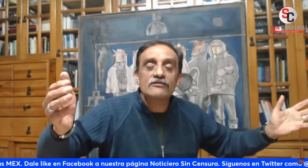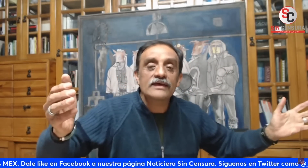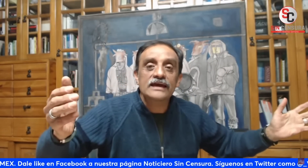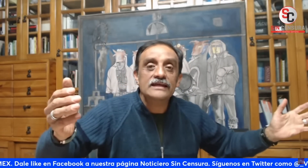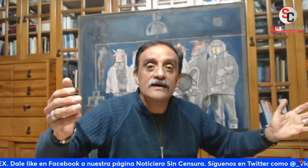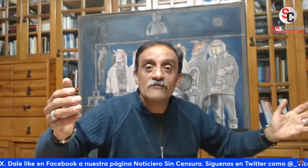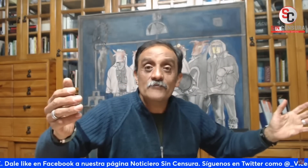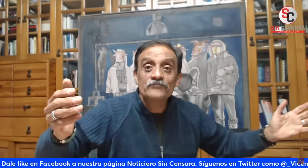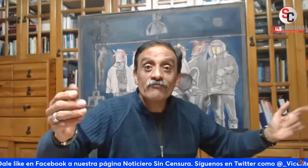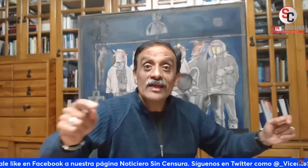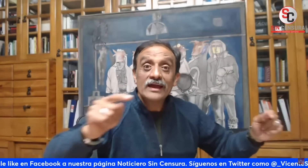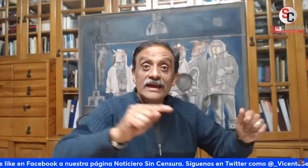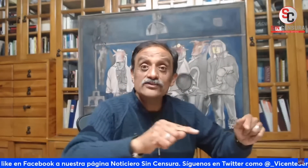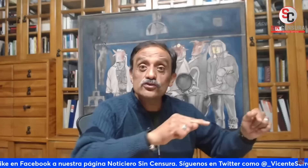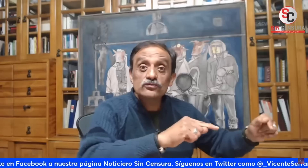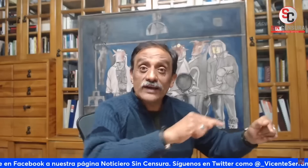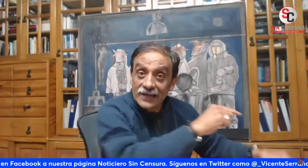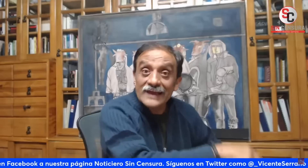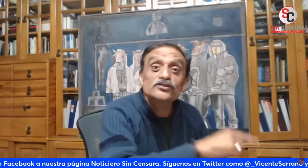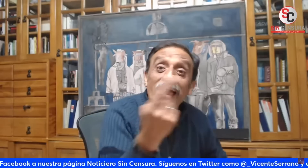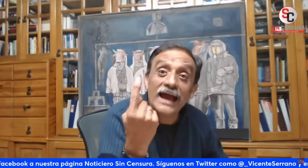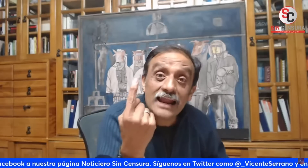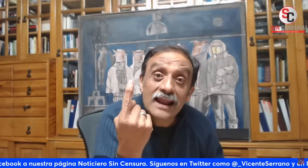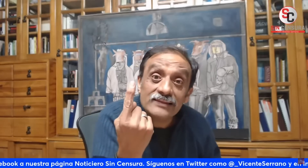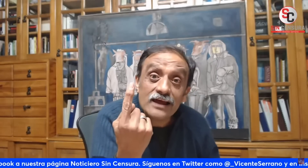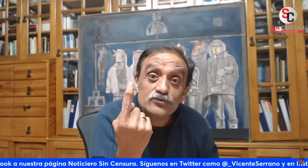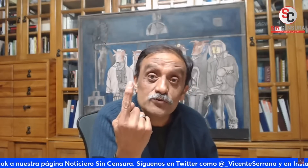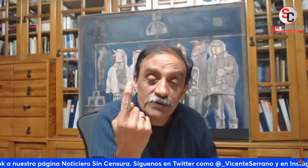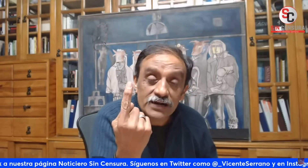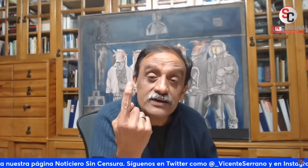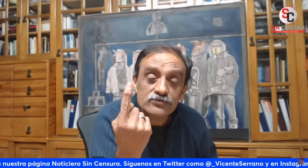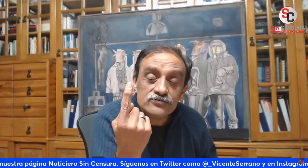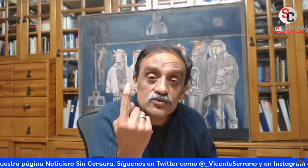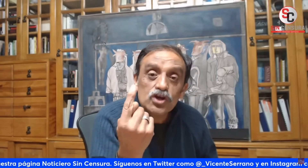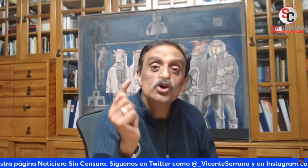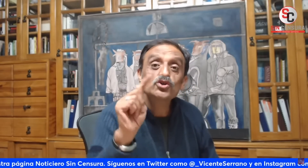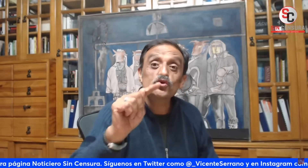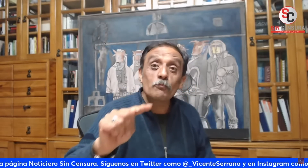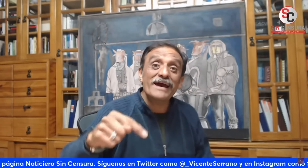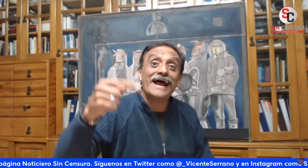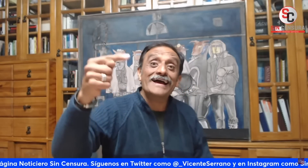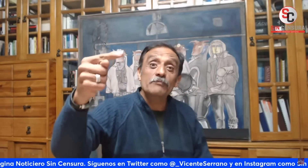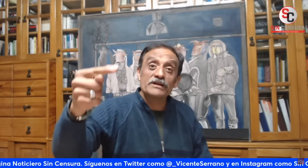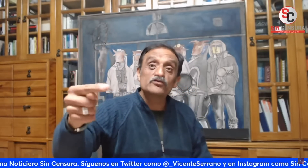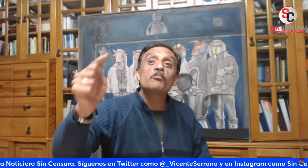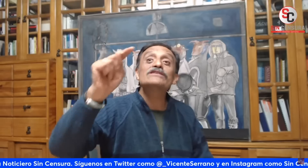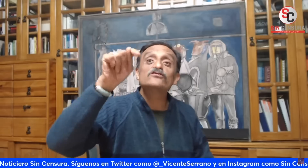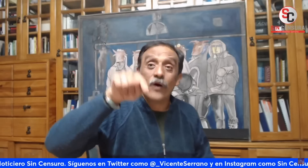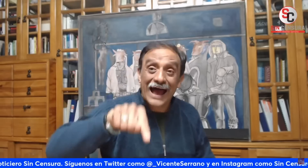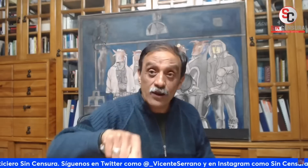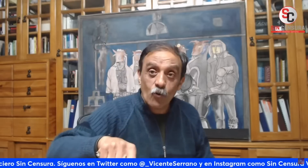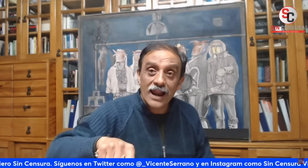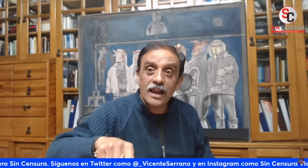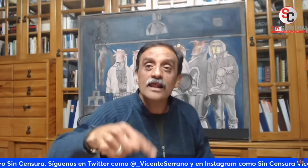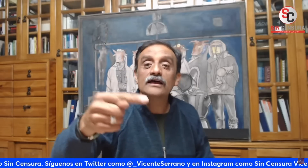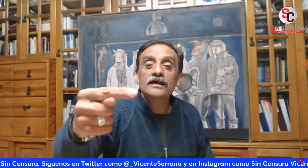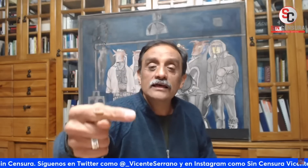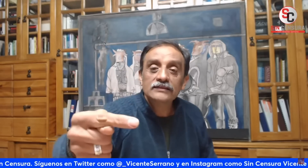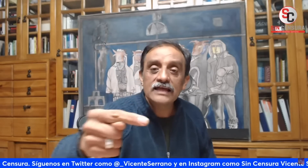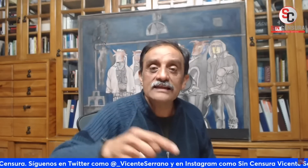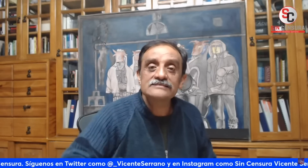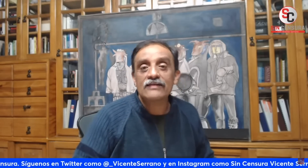en el estado de Querétaro. Eso que ganan al día los súper ricos supera el presupuesto